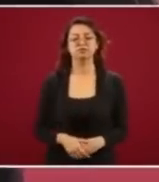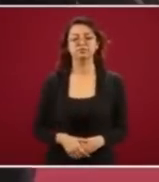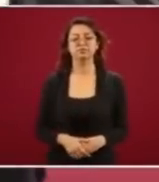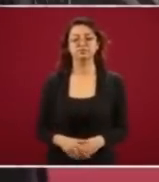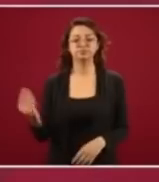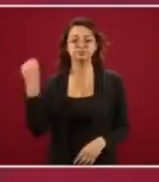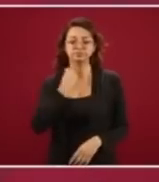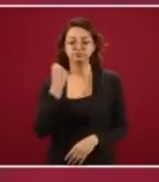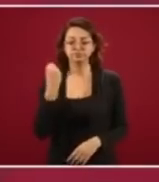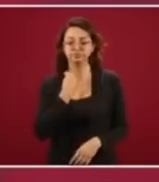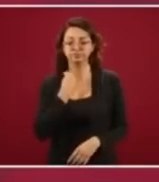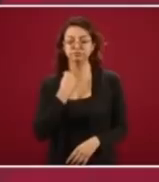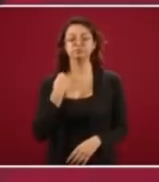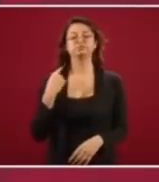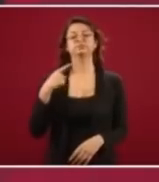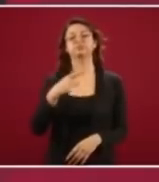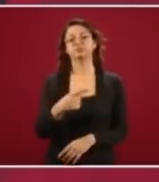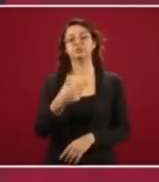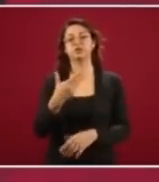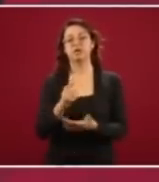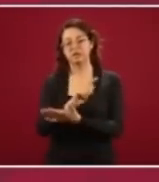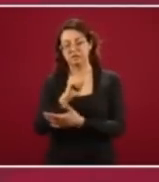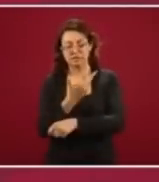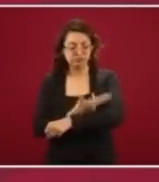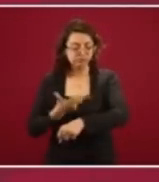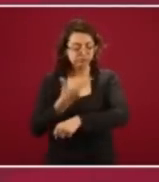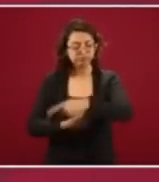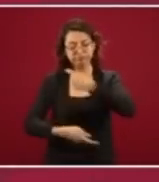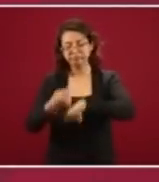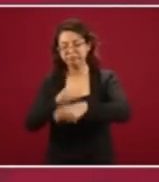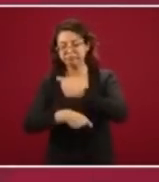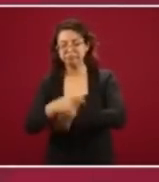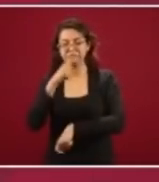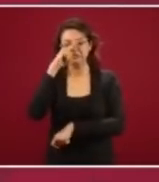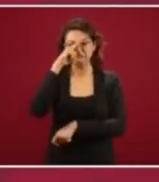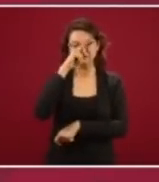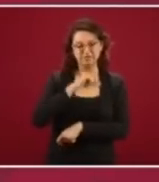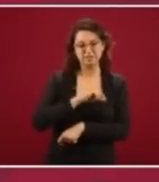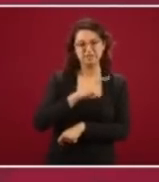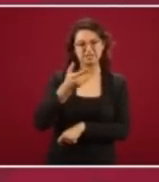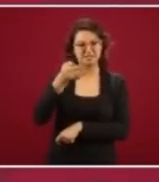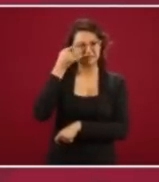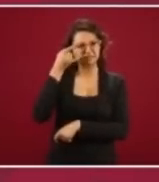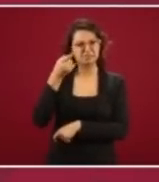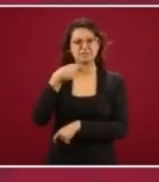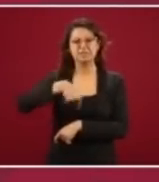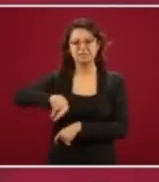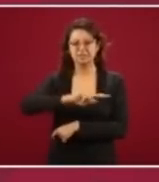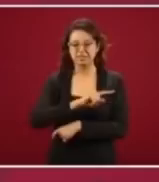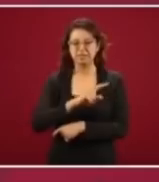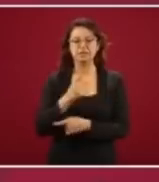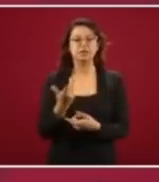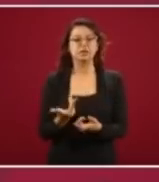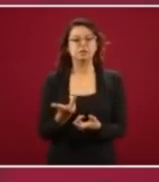despachos de abogados, coyotes que manejaban la